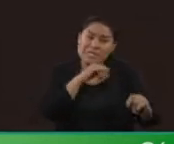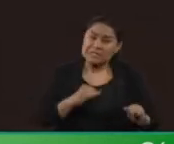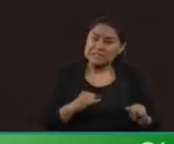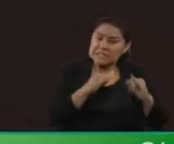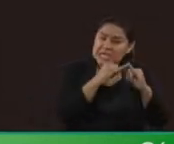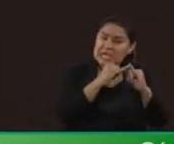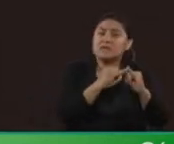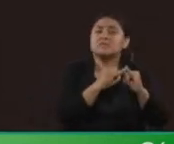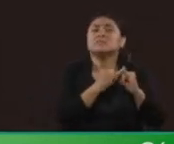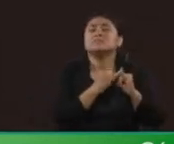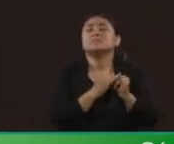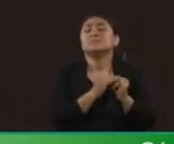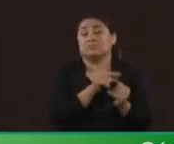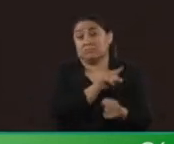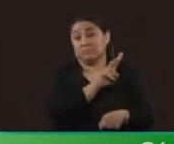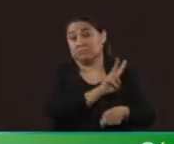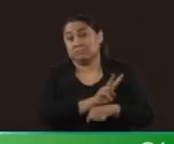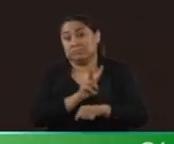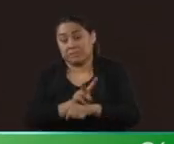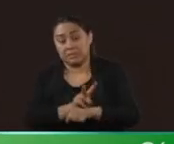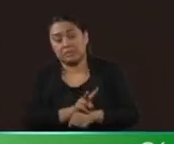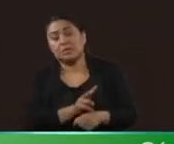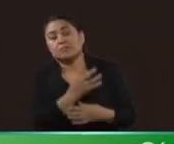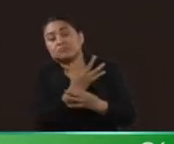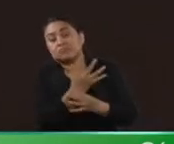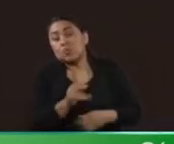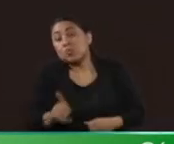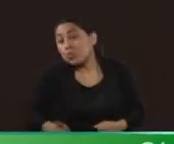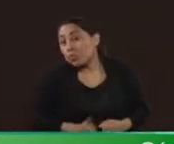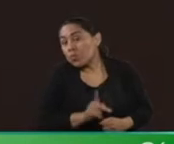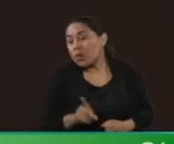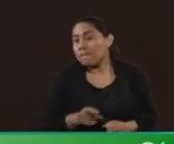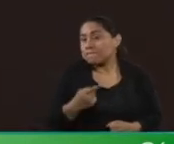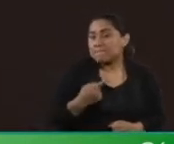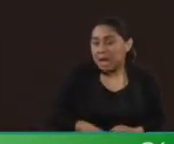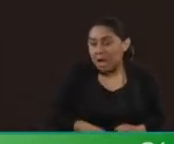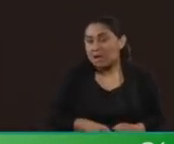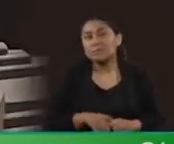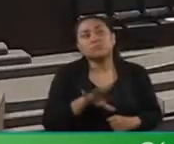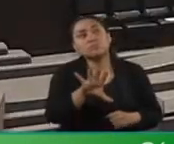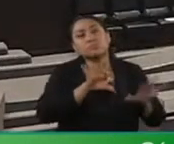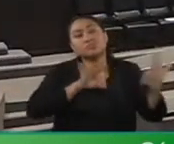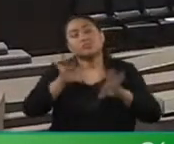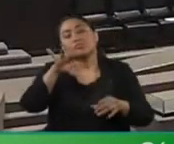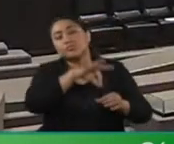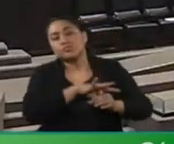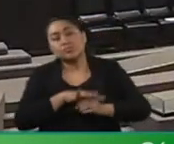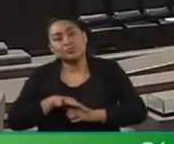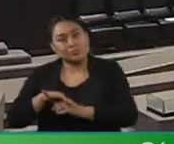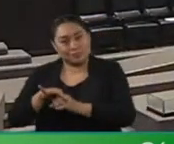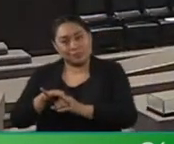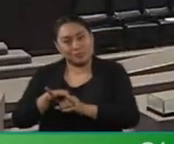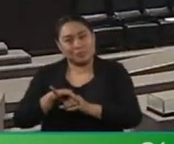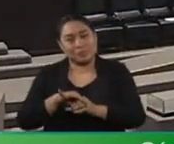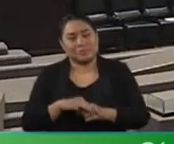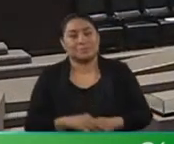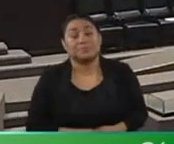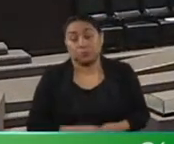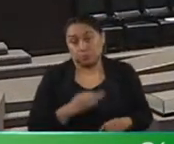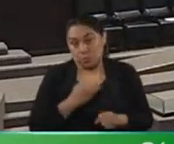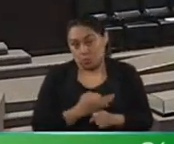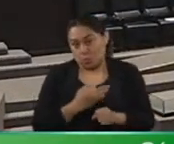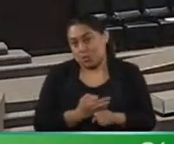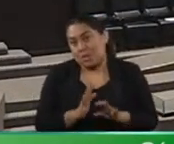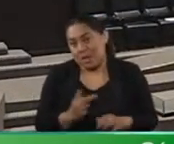voluntad popular es la que va a definir la integración de los poderes públicos hoy en día que vivimos